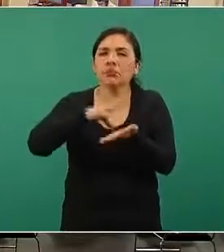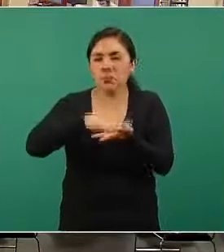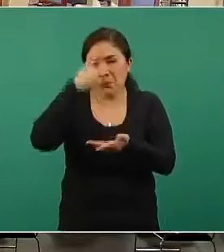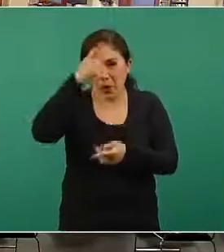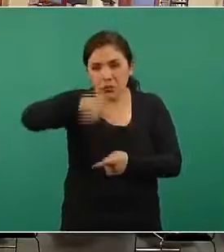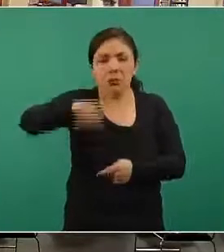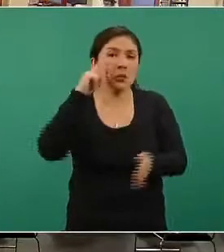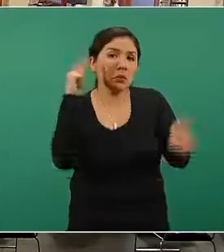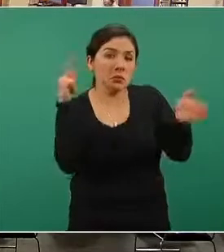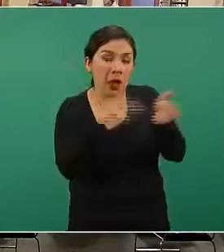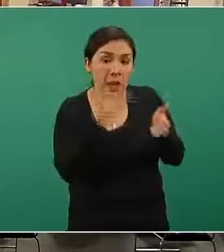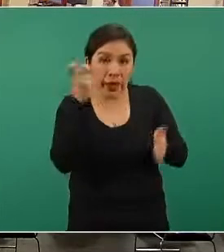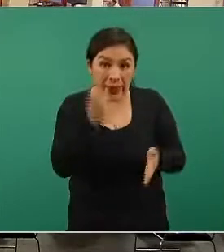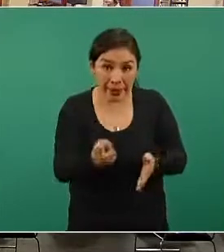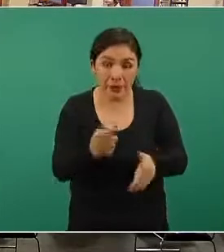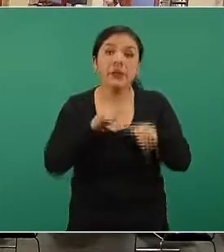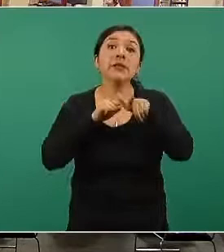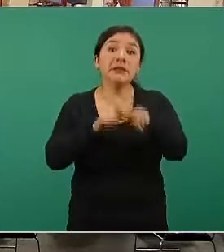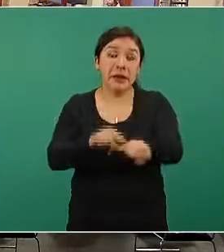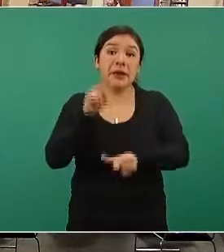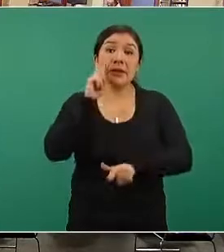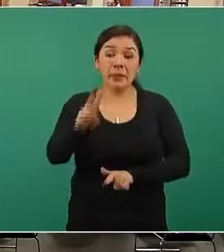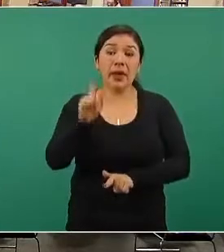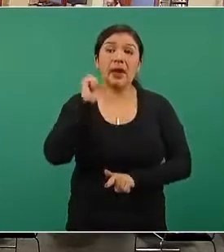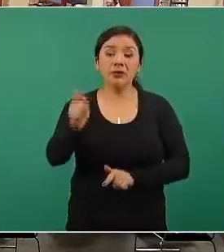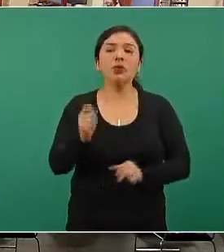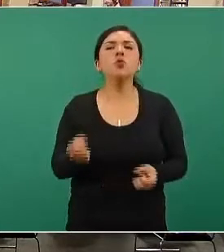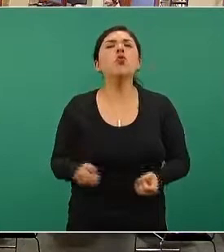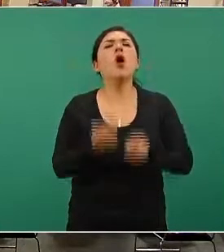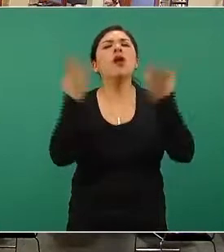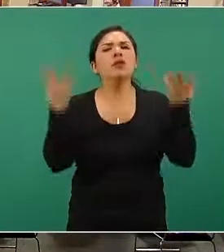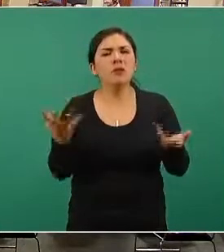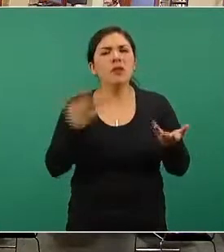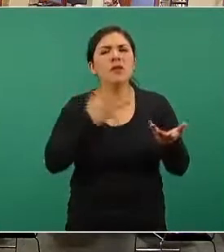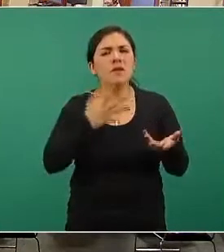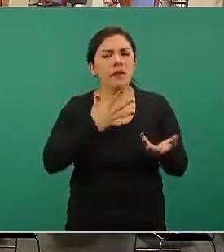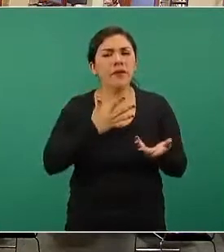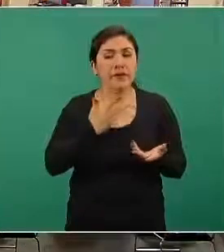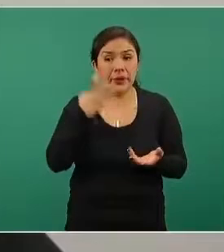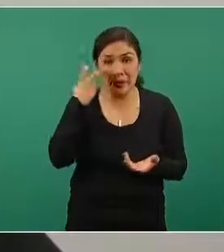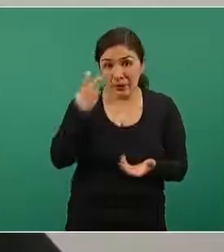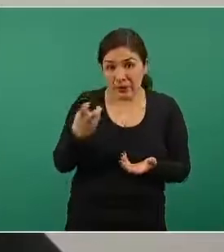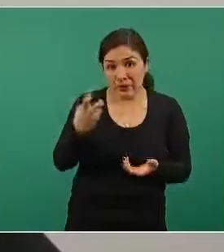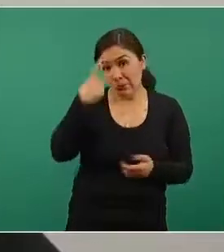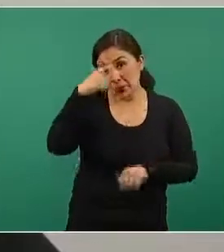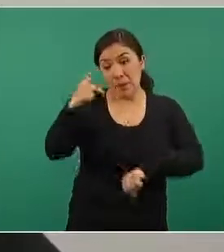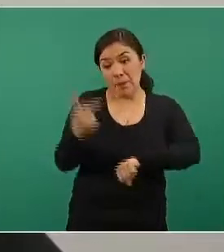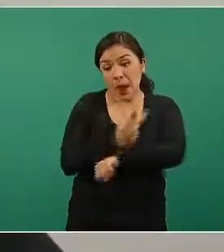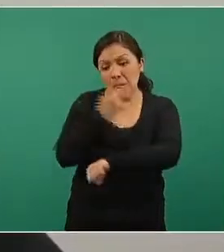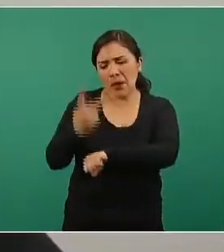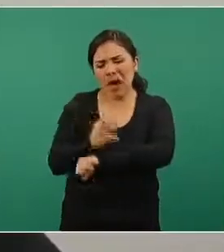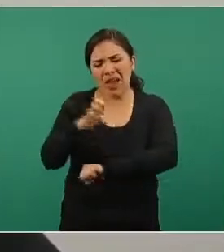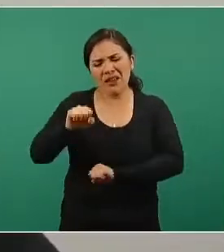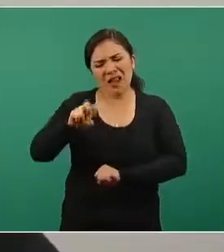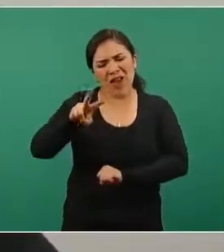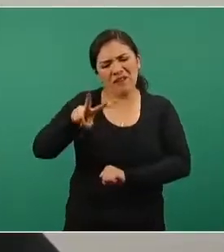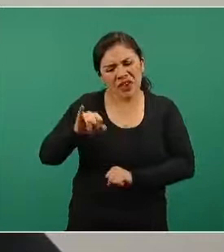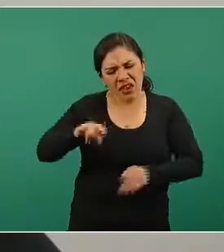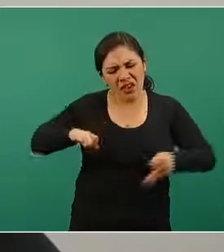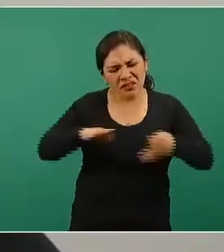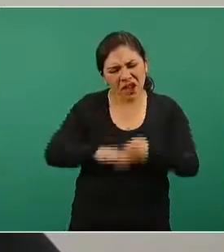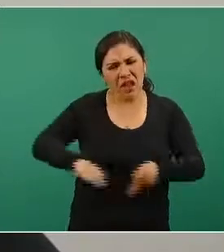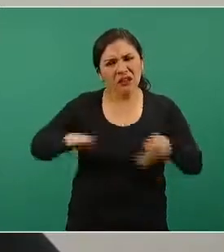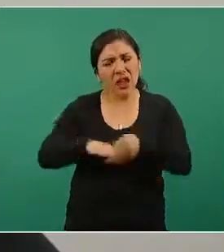información. Y seguimos destacando la proporción que ha significado la ocurrencia de los ESAVIS en relación a